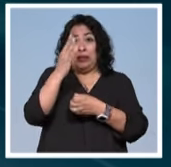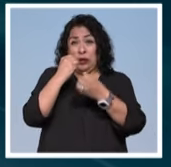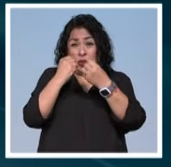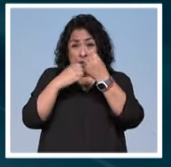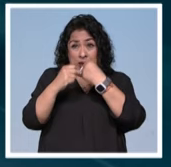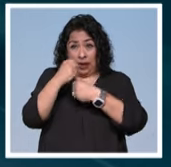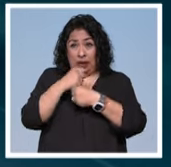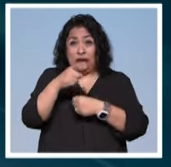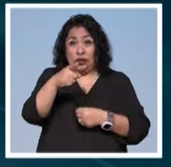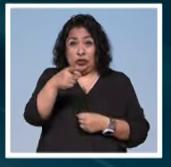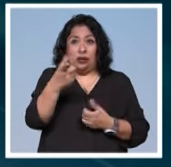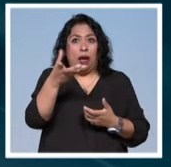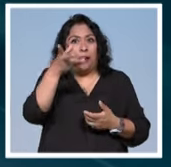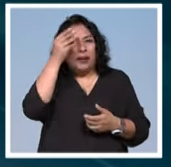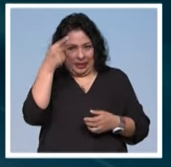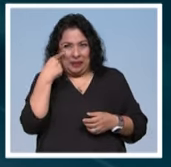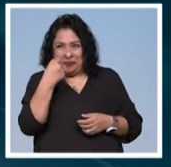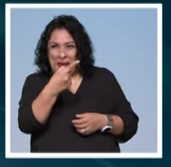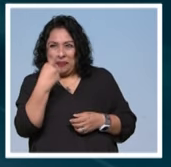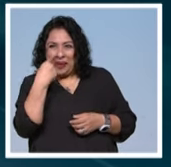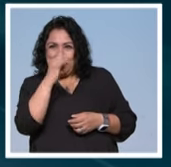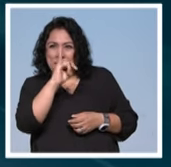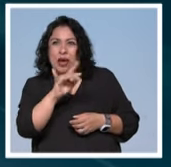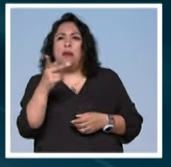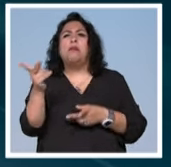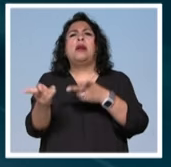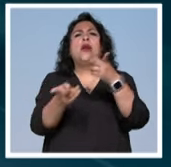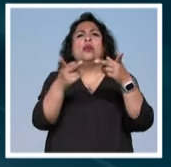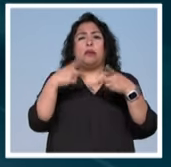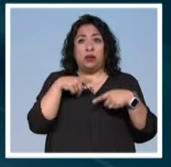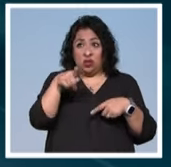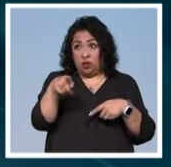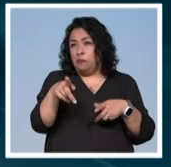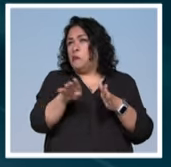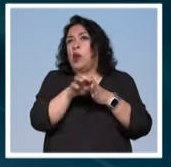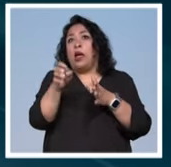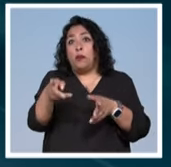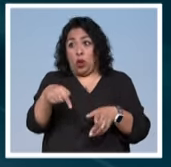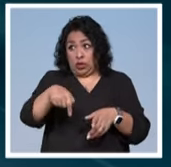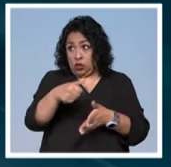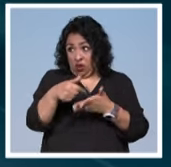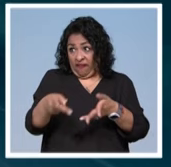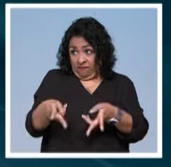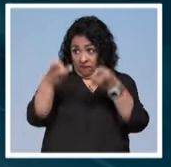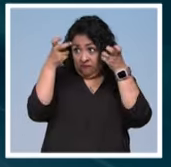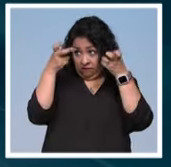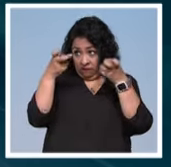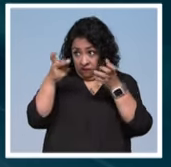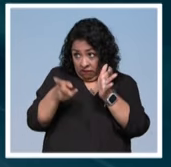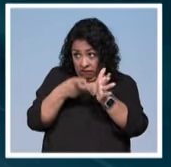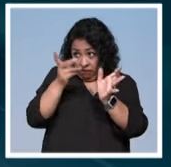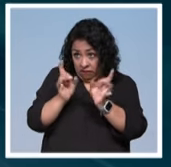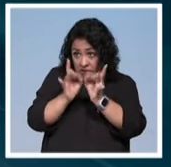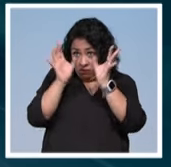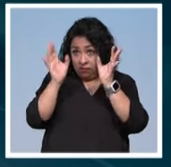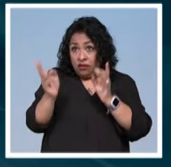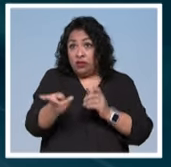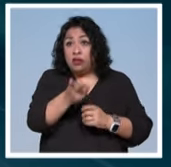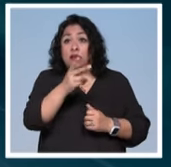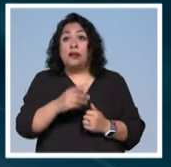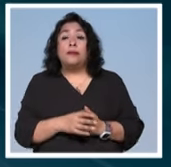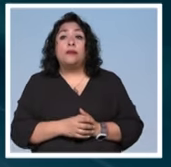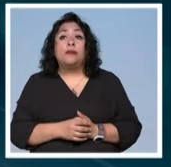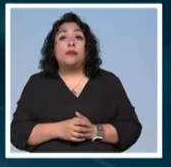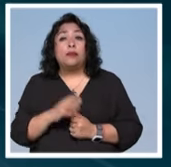años y aprendes mucho mira ahí están le preguntan a la gente si han asaltado la Realmente está bonito por acá dada la